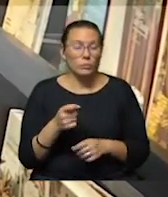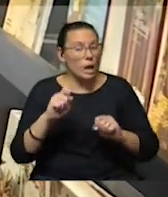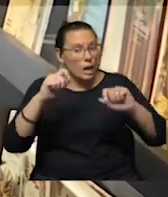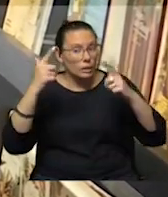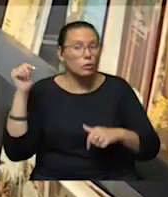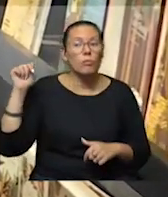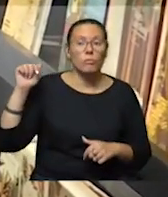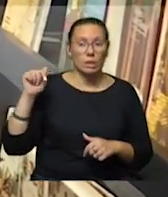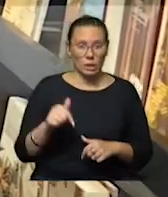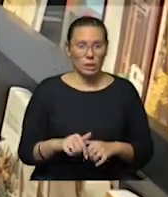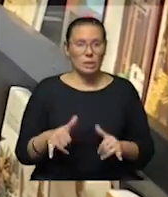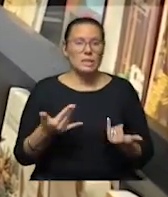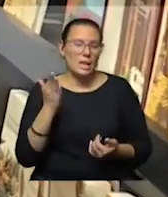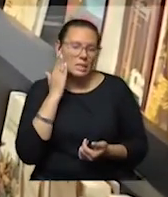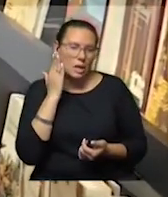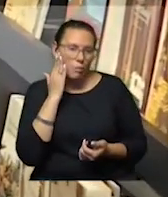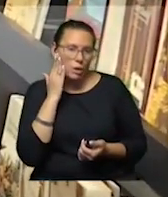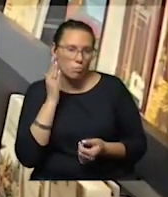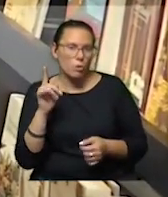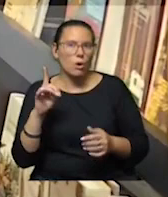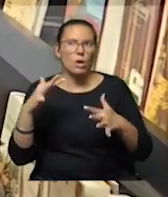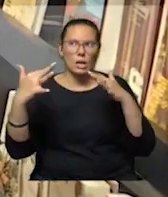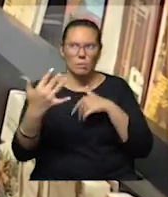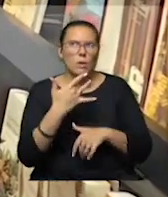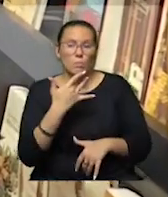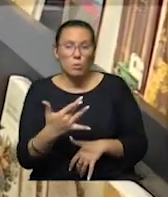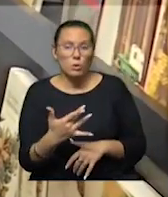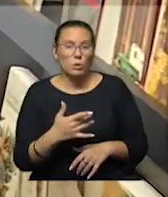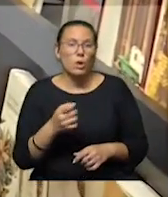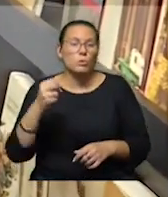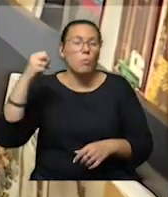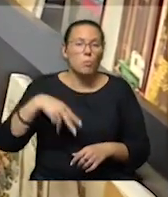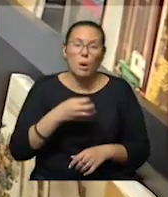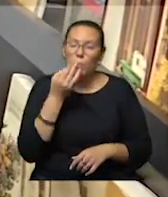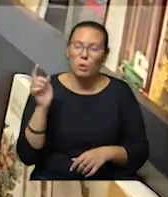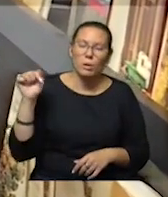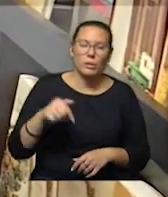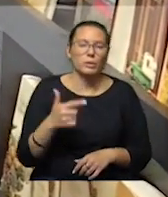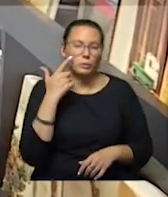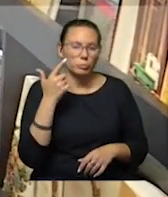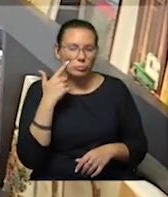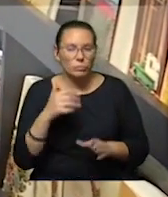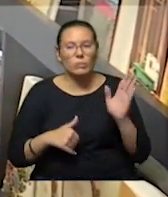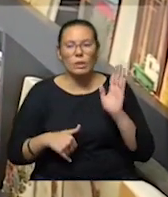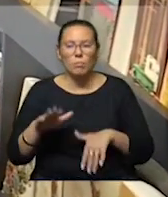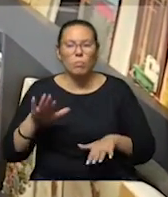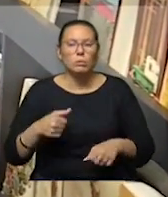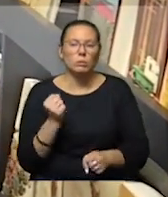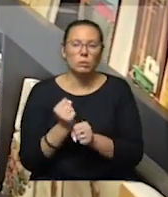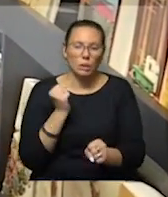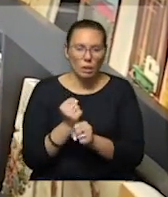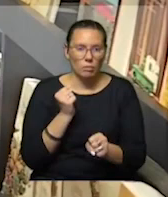atentos Vénganse ya sabemos por Martín que el tiempo va a estar divino me parece un planazo para conocer este mucho más acerca del trabajo